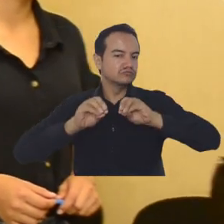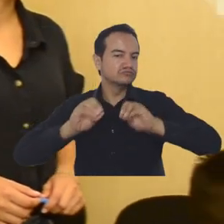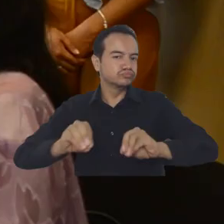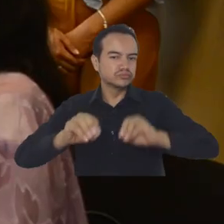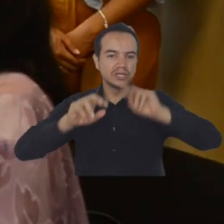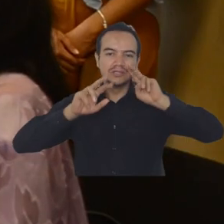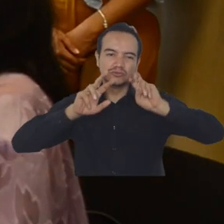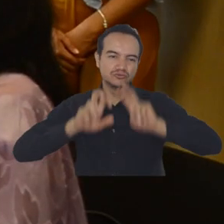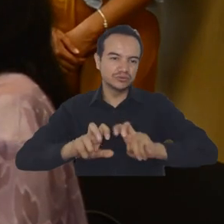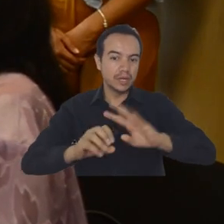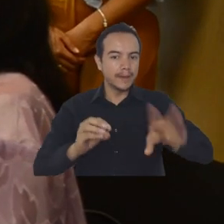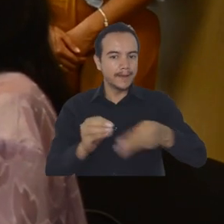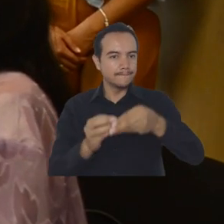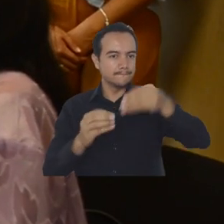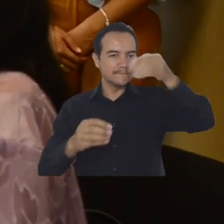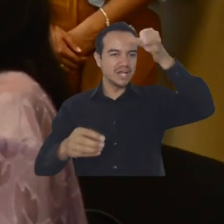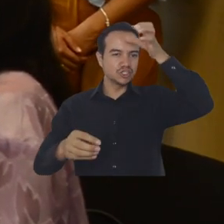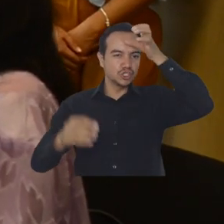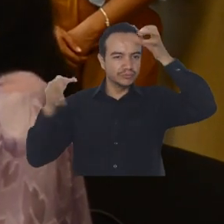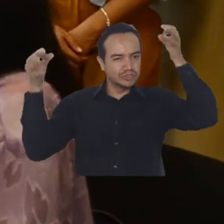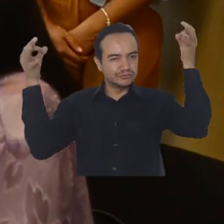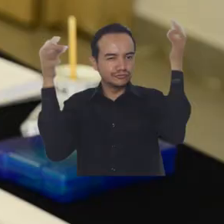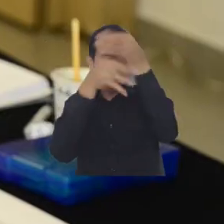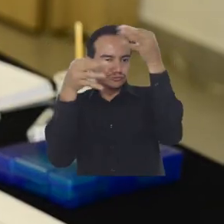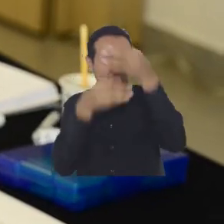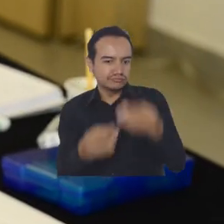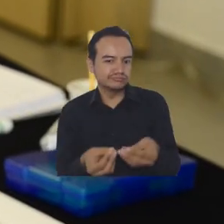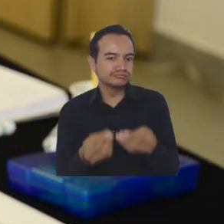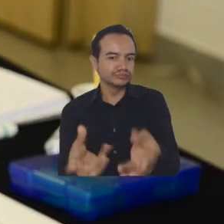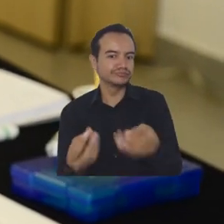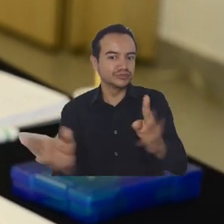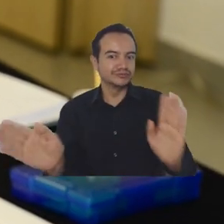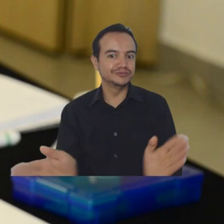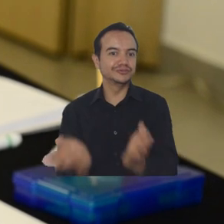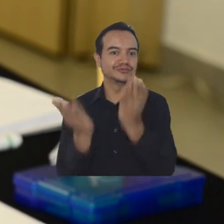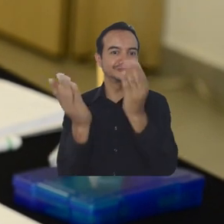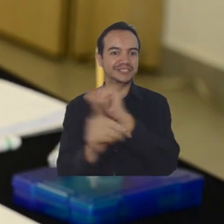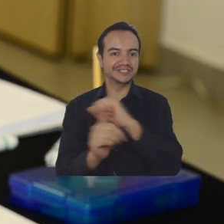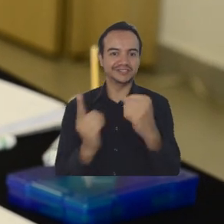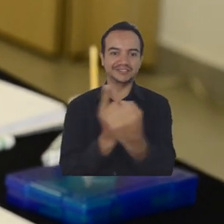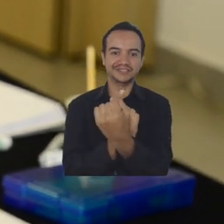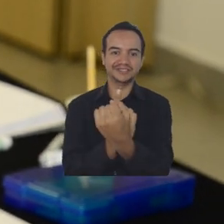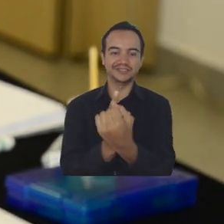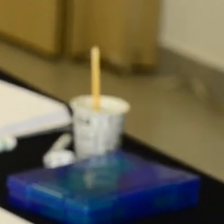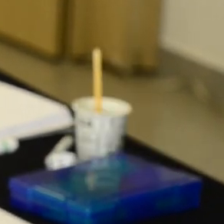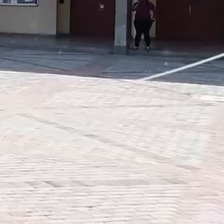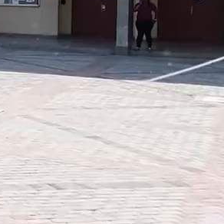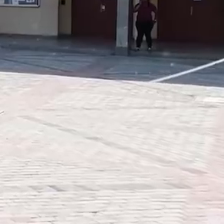formación, investigación y transferencia del conocimiento para crear valor social.